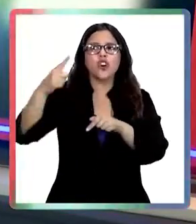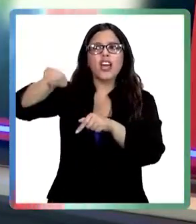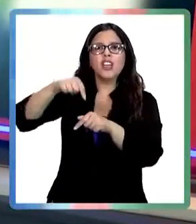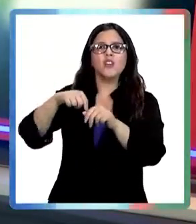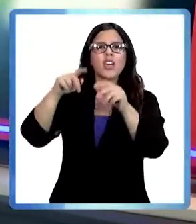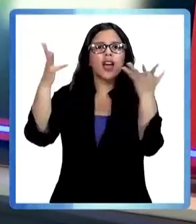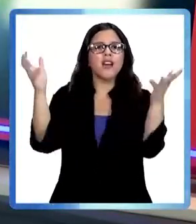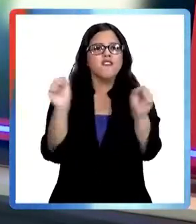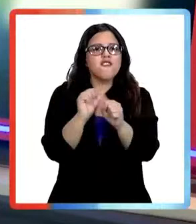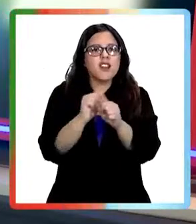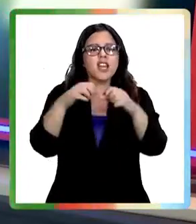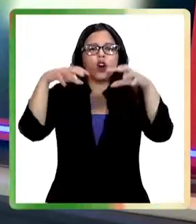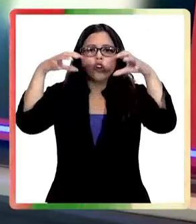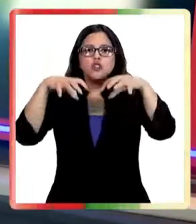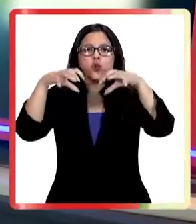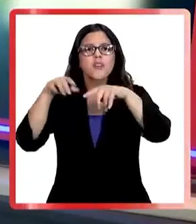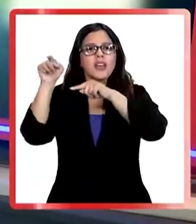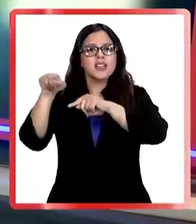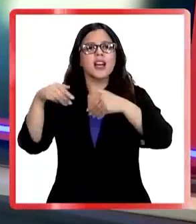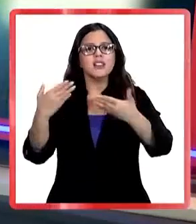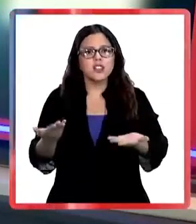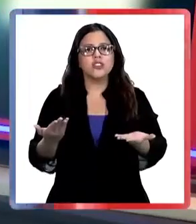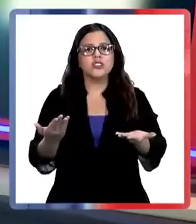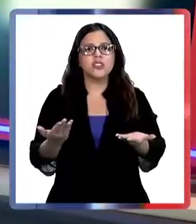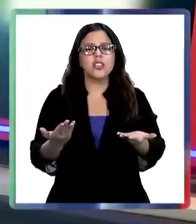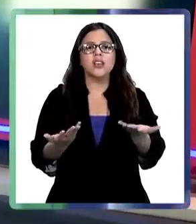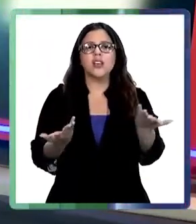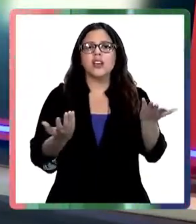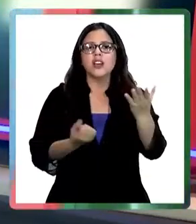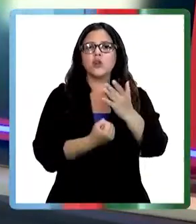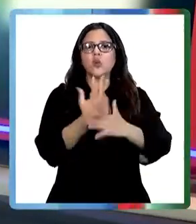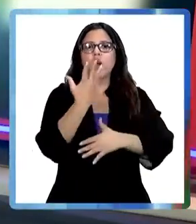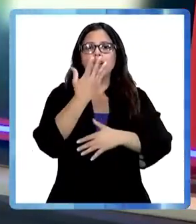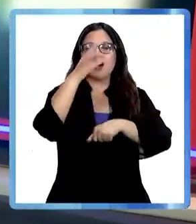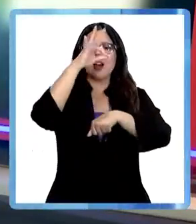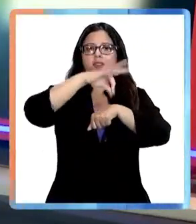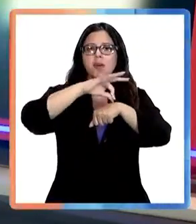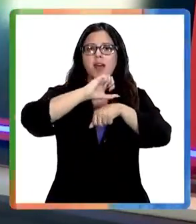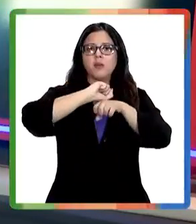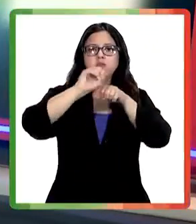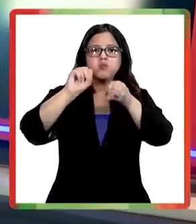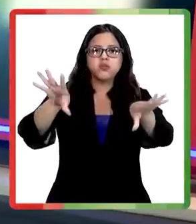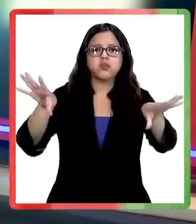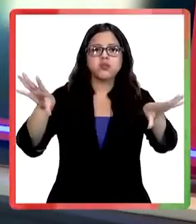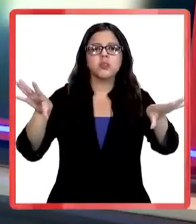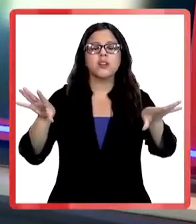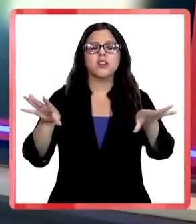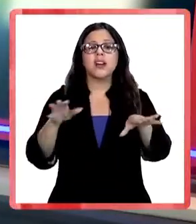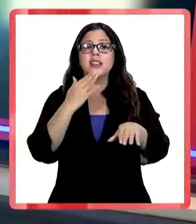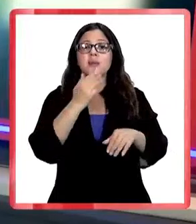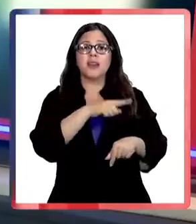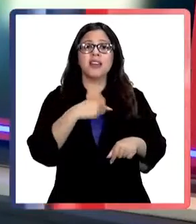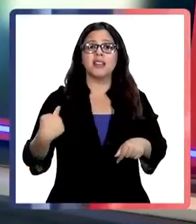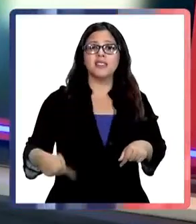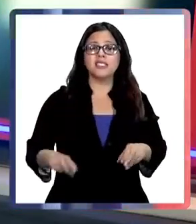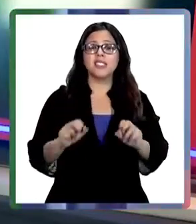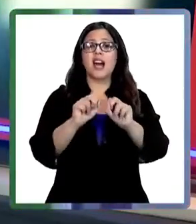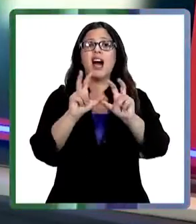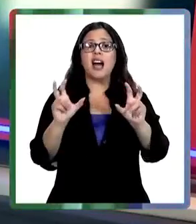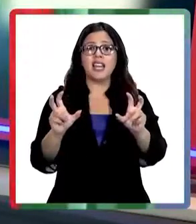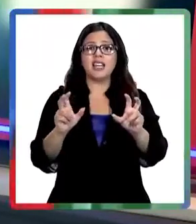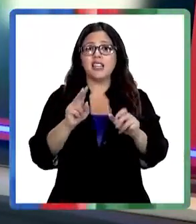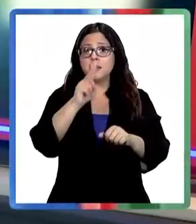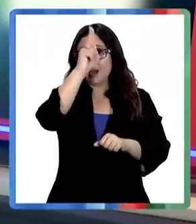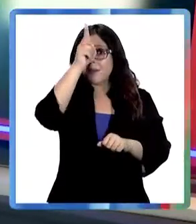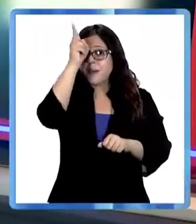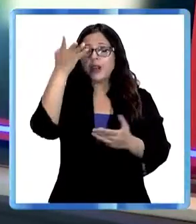las temperaturas, hay lluvia, por lo tanto tenemos nuevas olas de contagio. Lo vemos en China también. Vemos también una alerta epidemiológica en